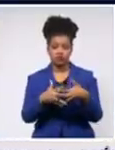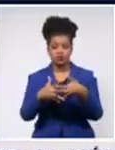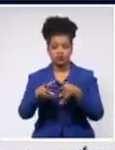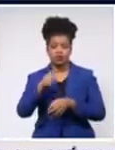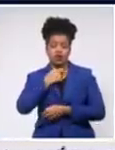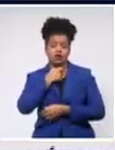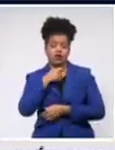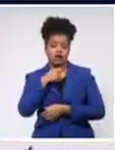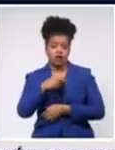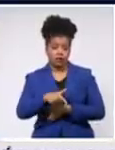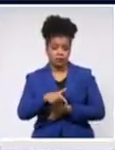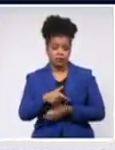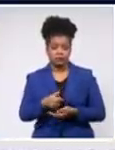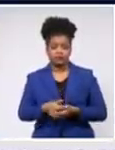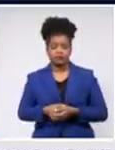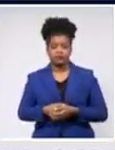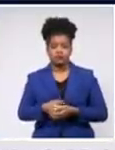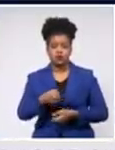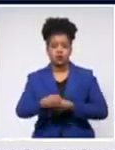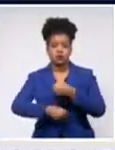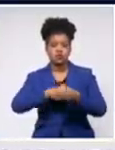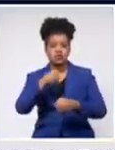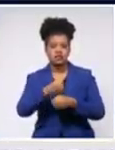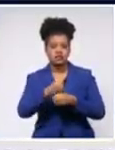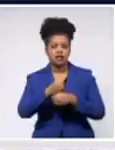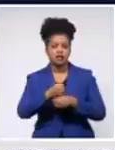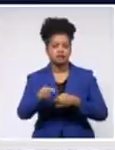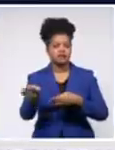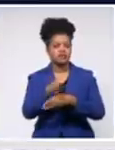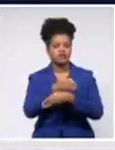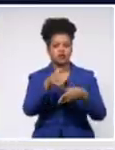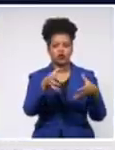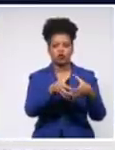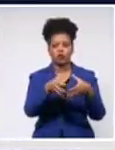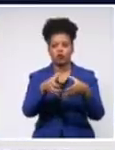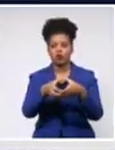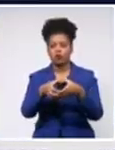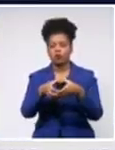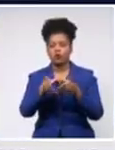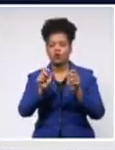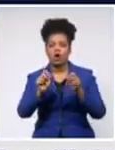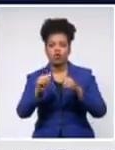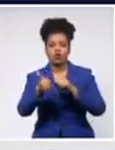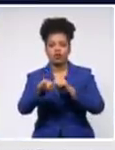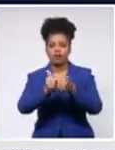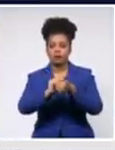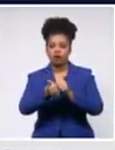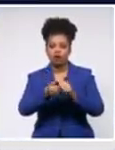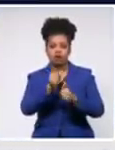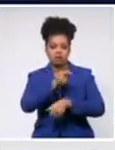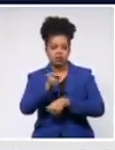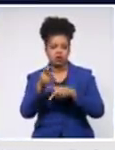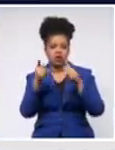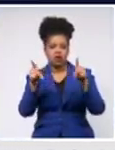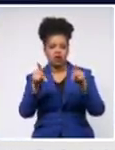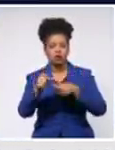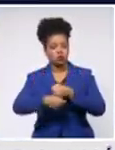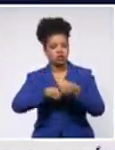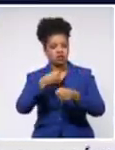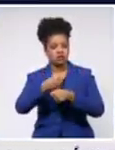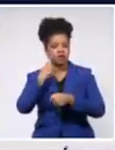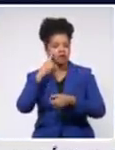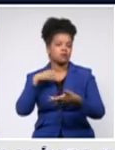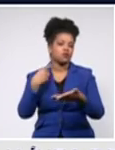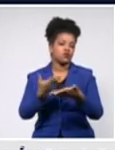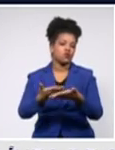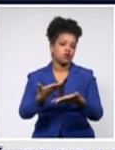que ella ha sido usado voluntariamente por varios equipos de jugadores de baloncesto profesionales y